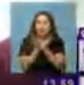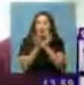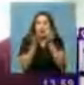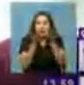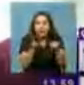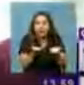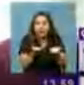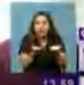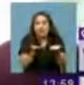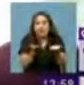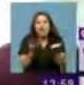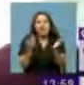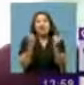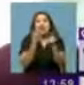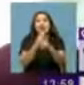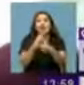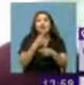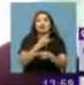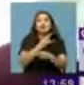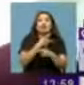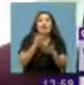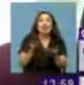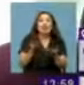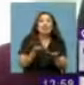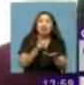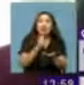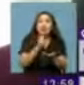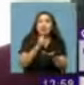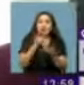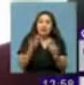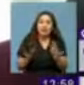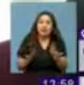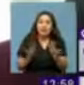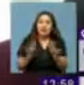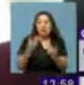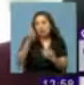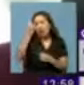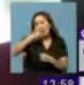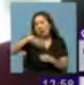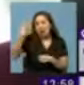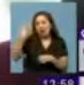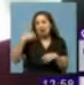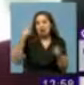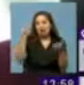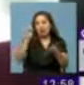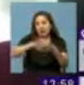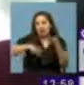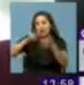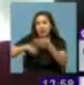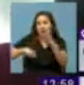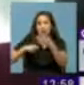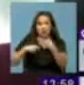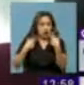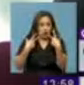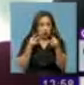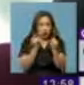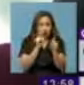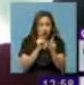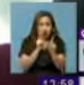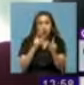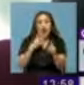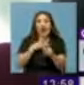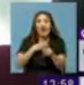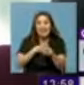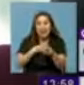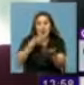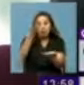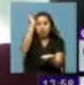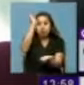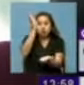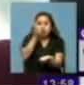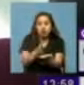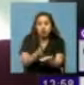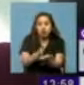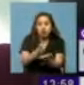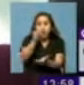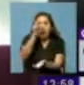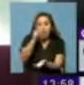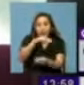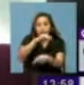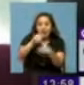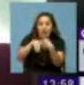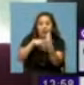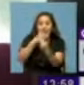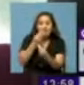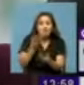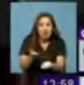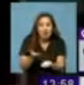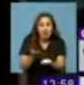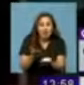Las cuestiones académicas no son como las gubernamentales, que así nomás, que las firma así nomás. Hay alumnos de por medio, hay familia